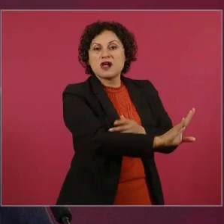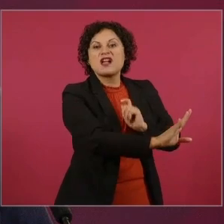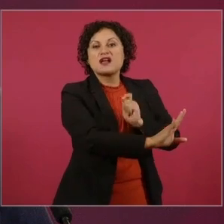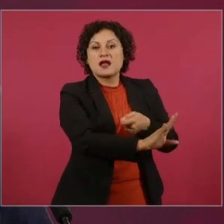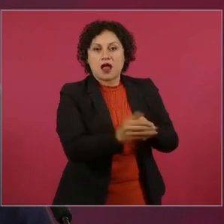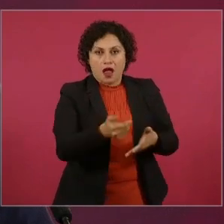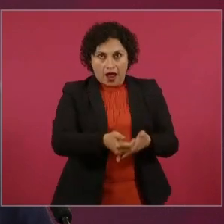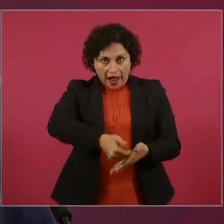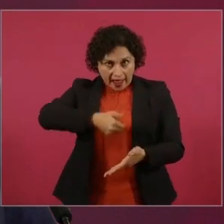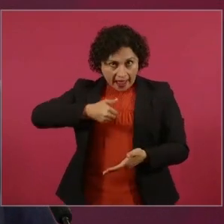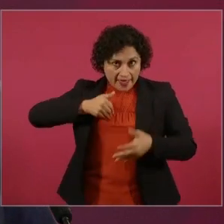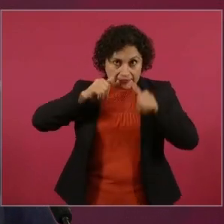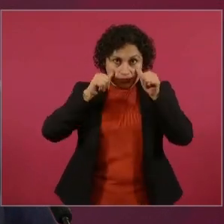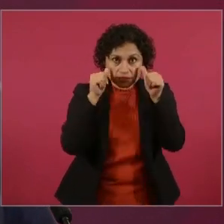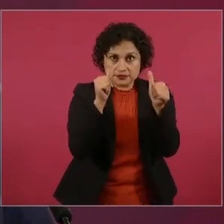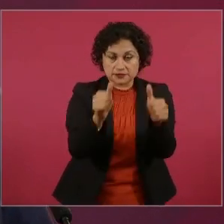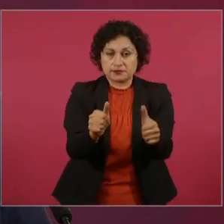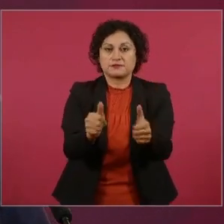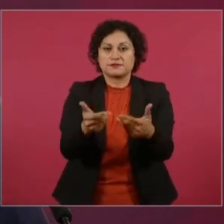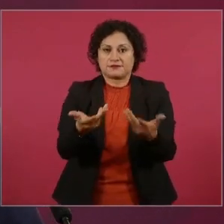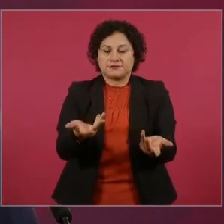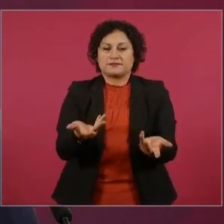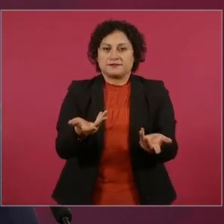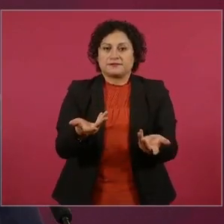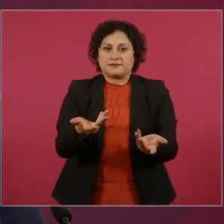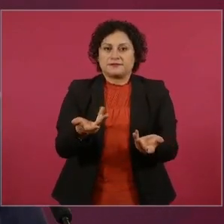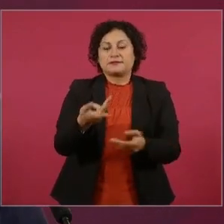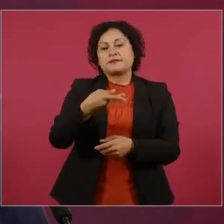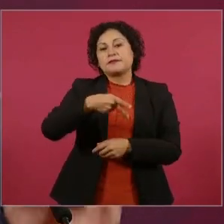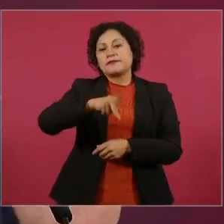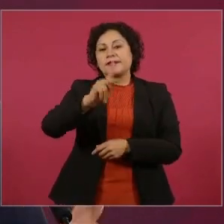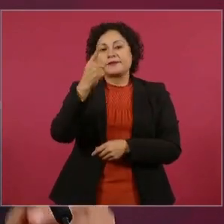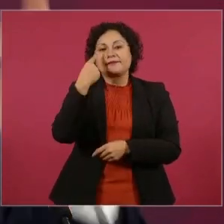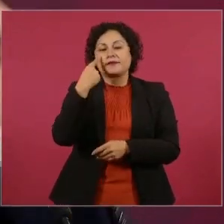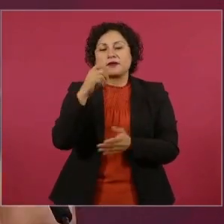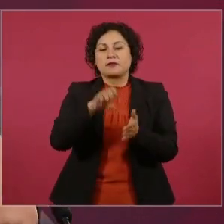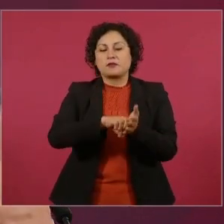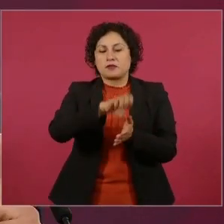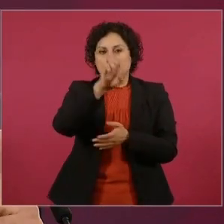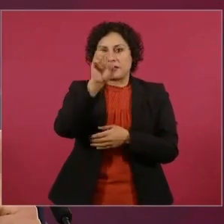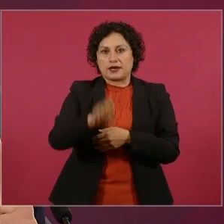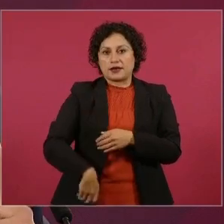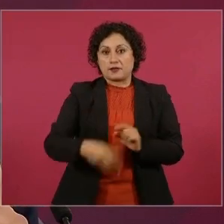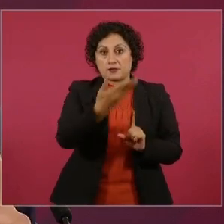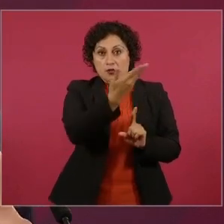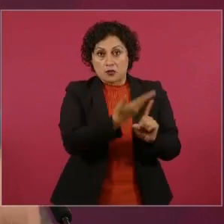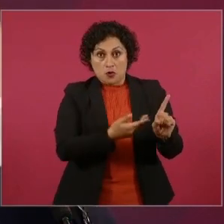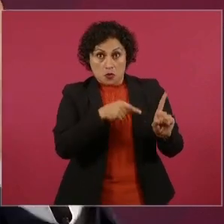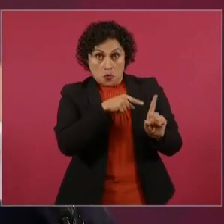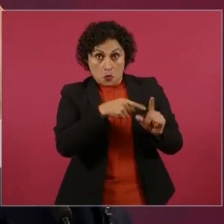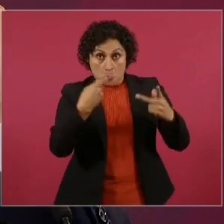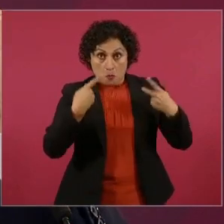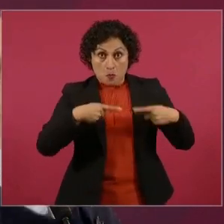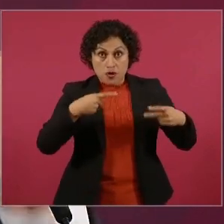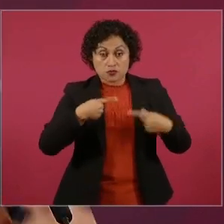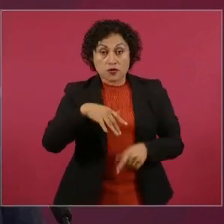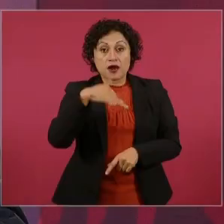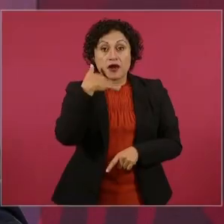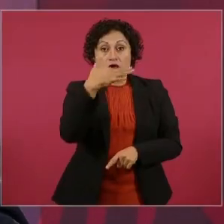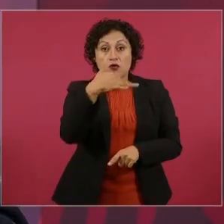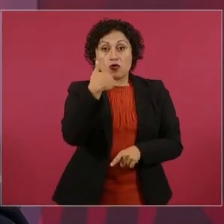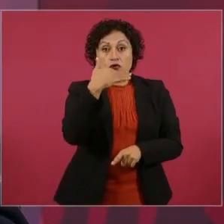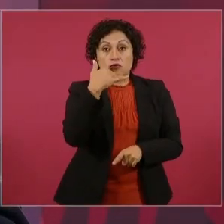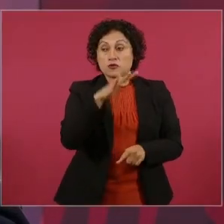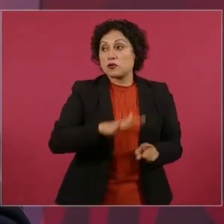prevenir lo peor es que el corrupto no pierda ni siquiera su respetabilidad